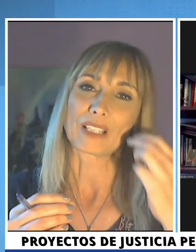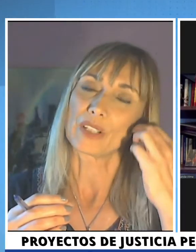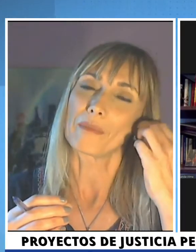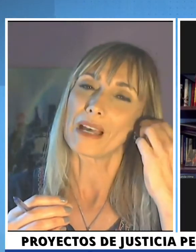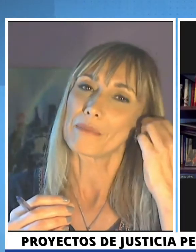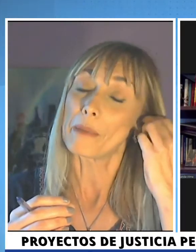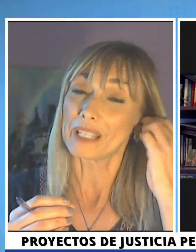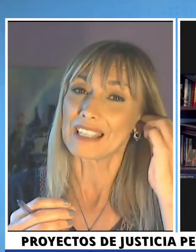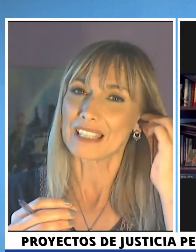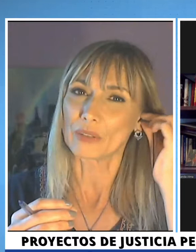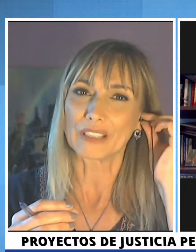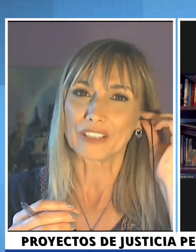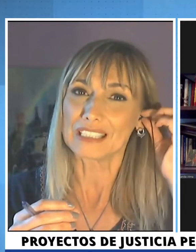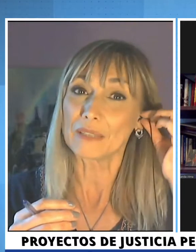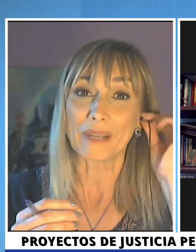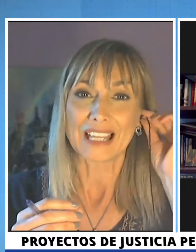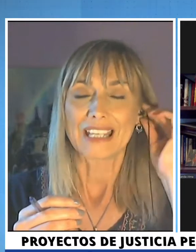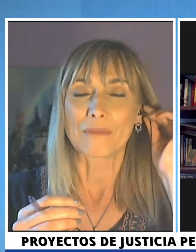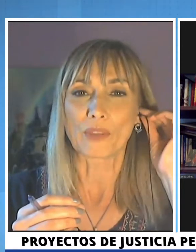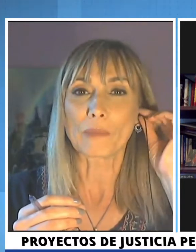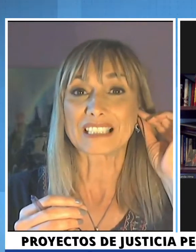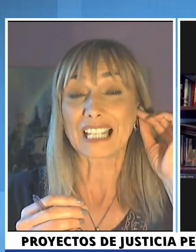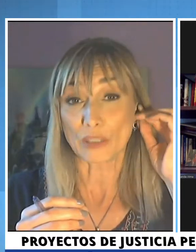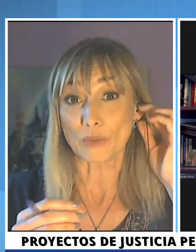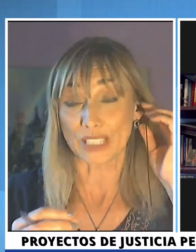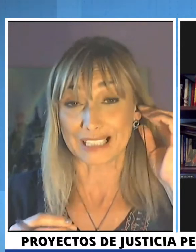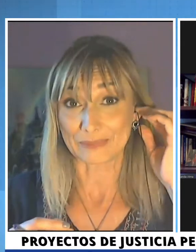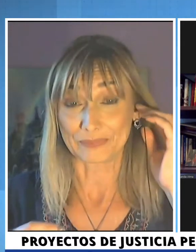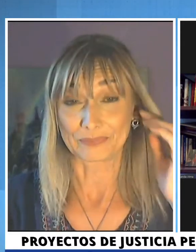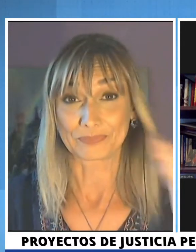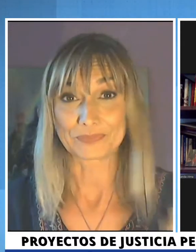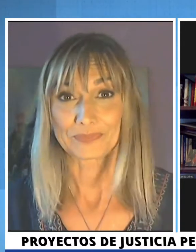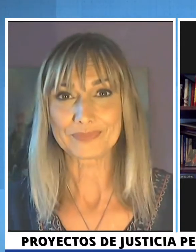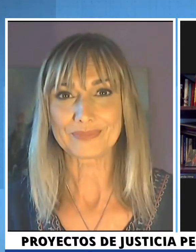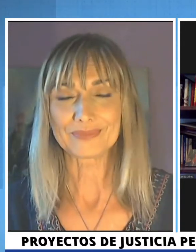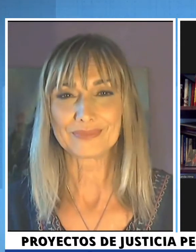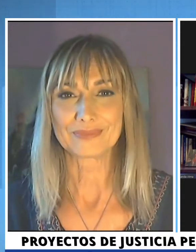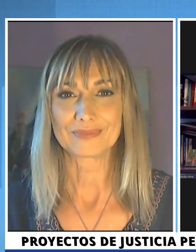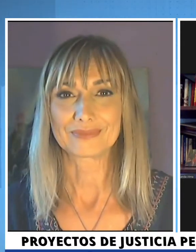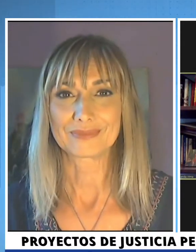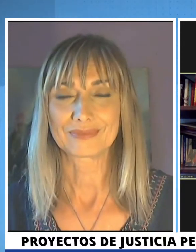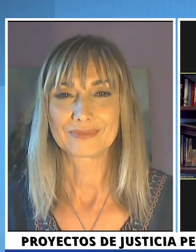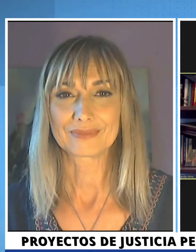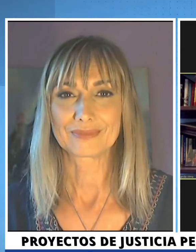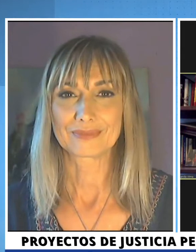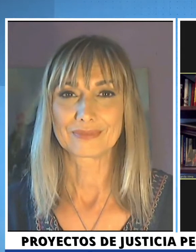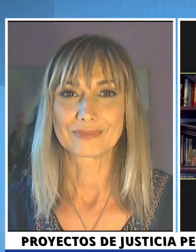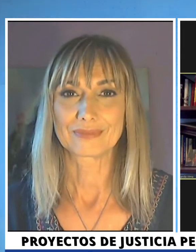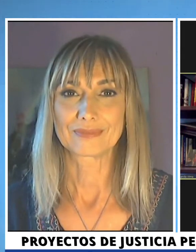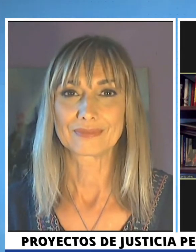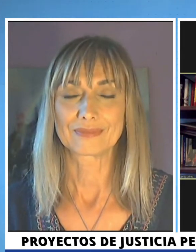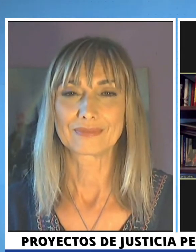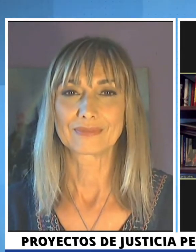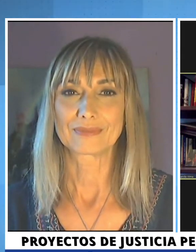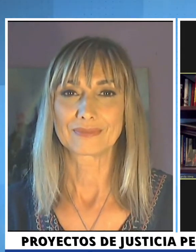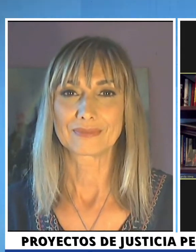las poblaciones más pequeñas, ¿no? En definitiva, para poder presentar denuncias. Sí, una de las cosas que se planteó